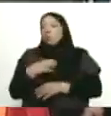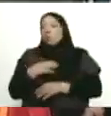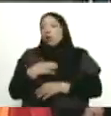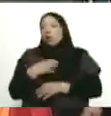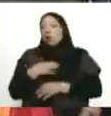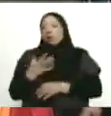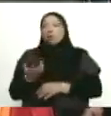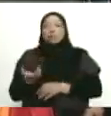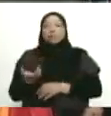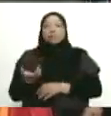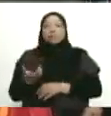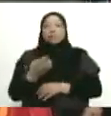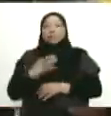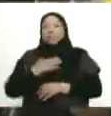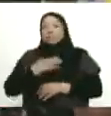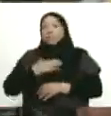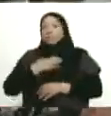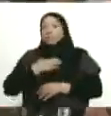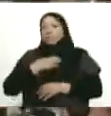quiere.